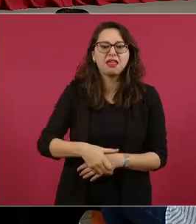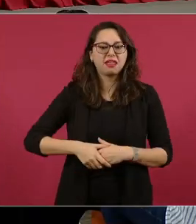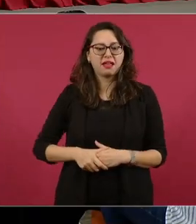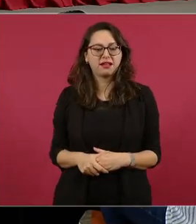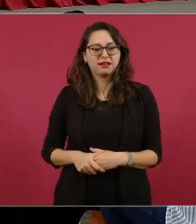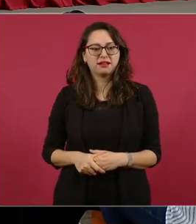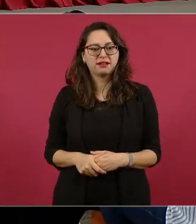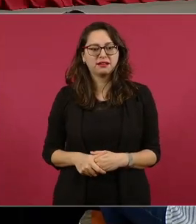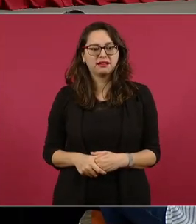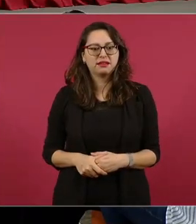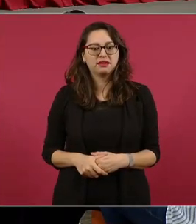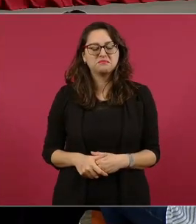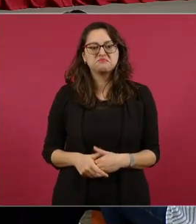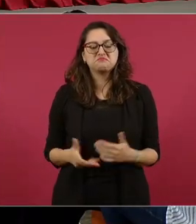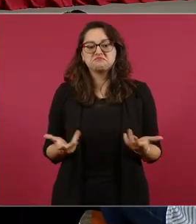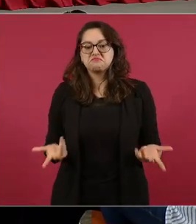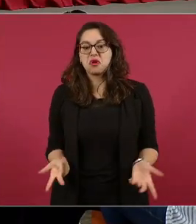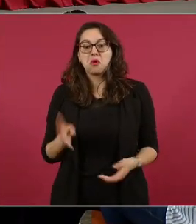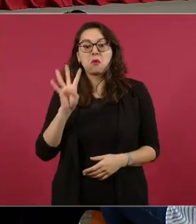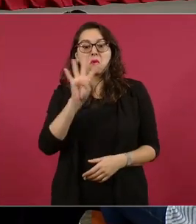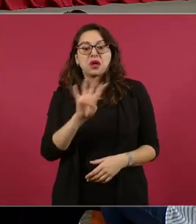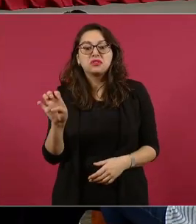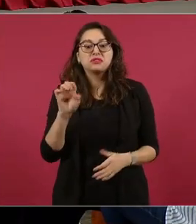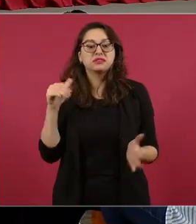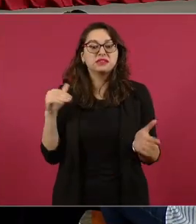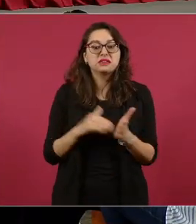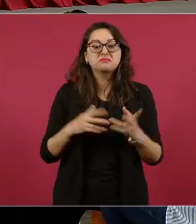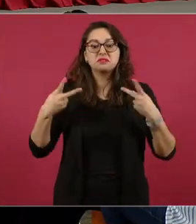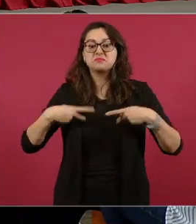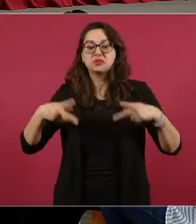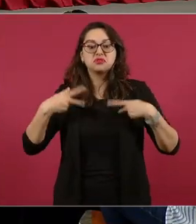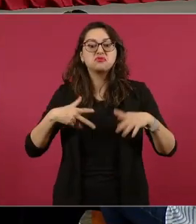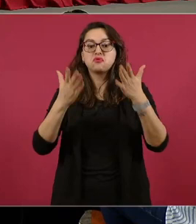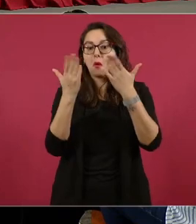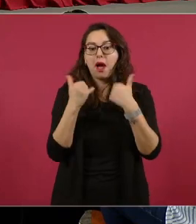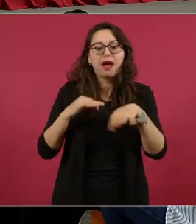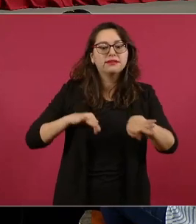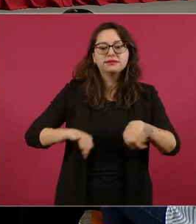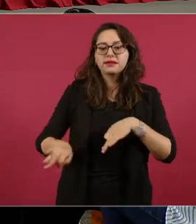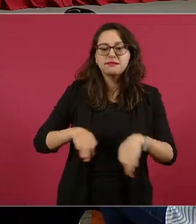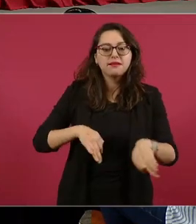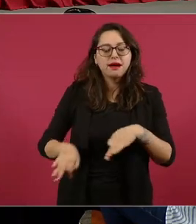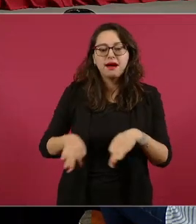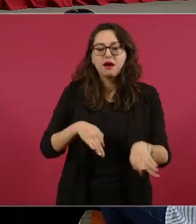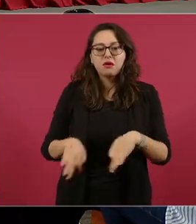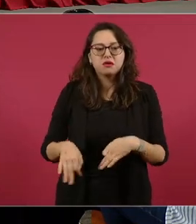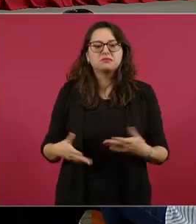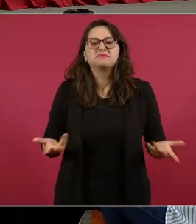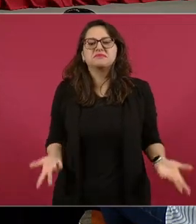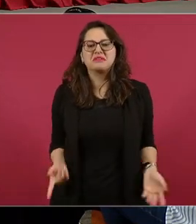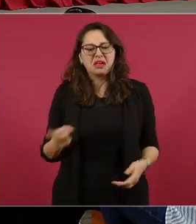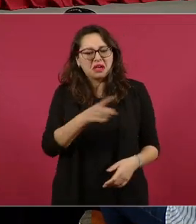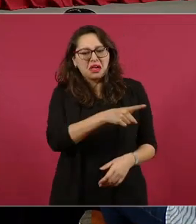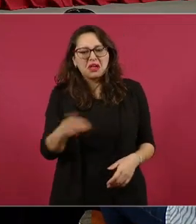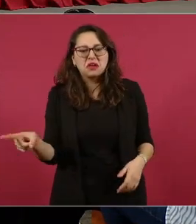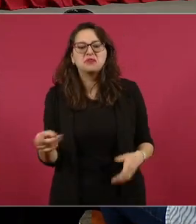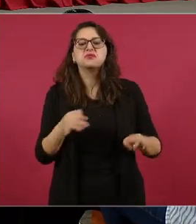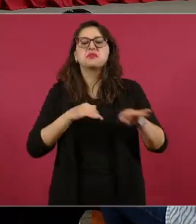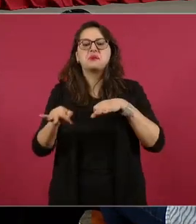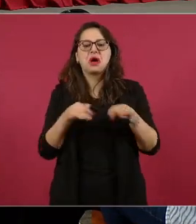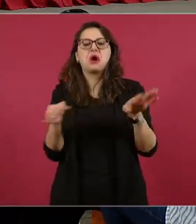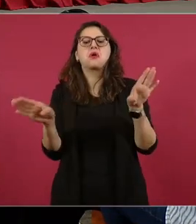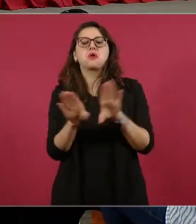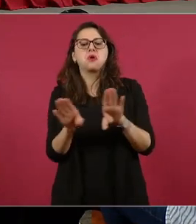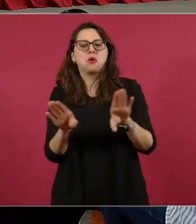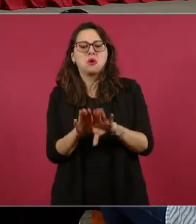hay por lo menos 400 mil personas sin empleo en Acapulco. ¿De qué van a vivir? Estamos hablando